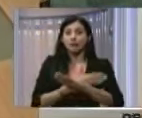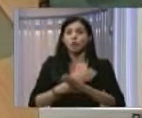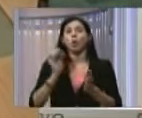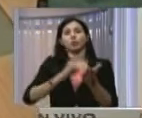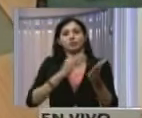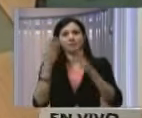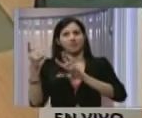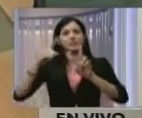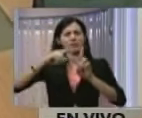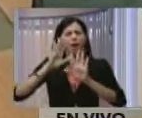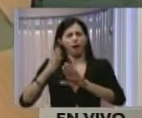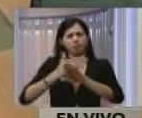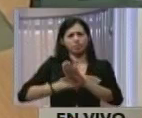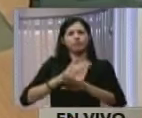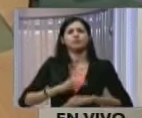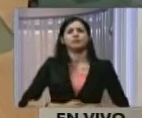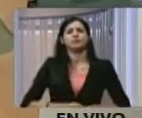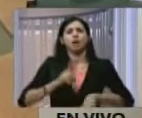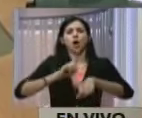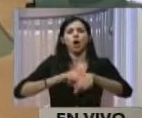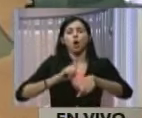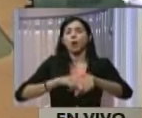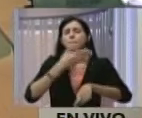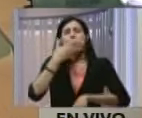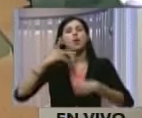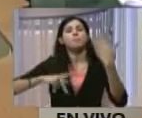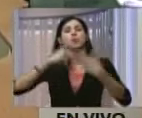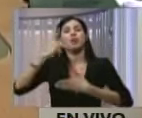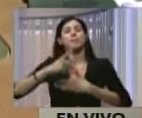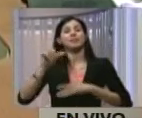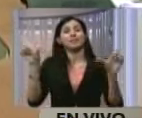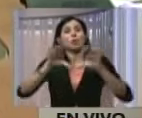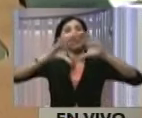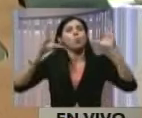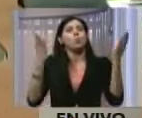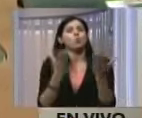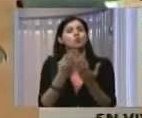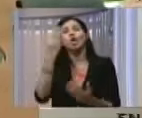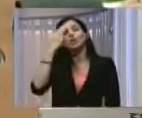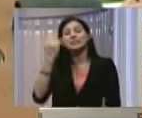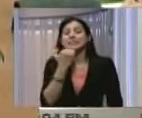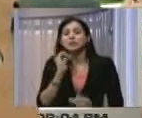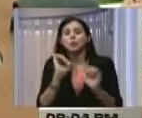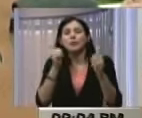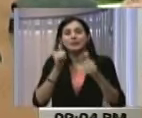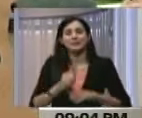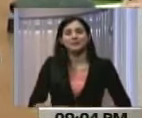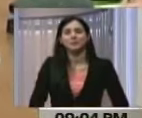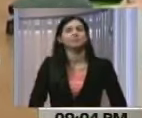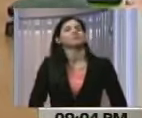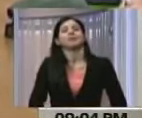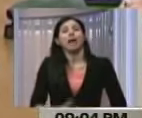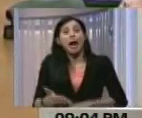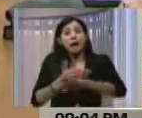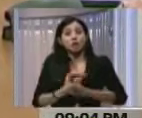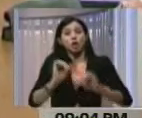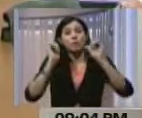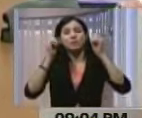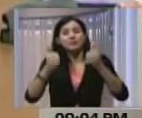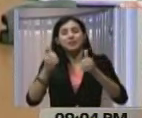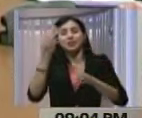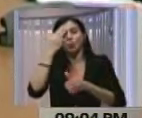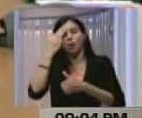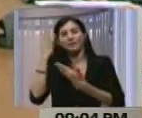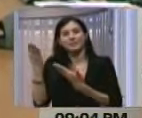los estudios, ya estamos en la hora del mejor programa de la televisión mundial, Dosier. Antes de darle el pase a